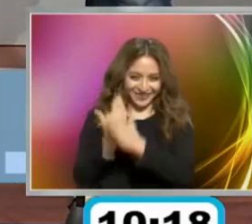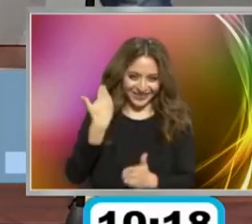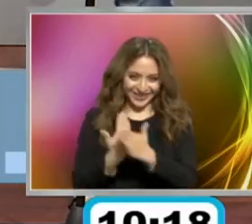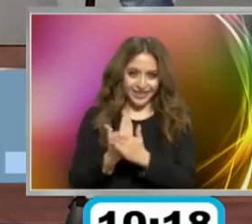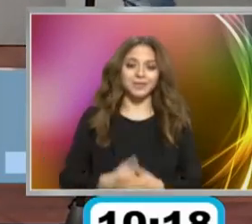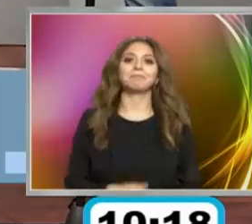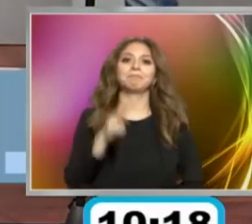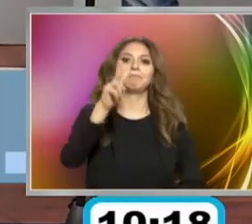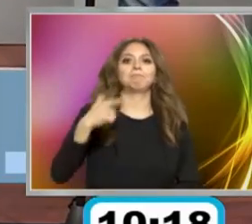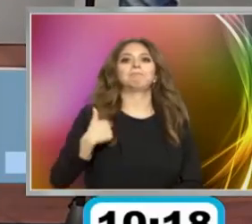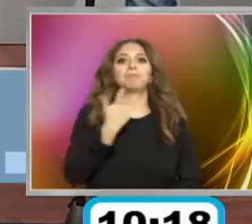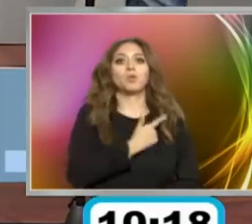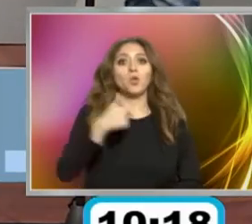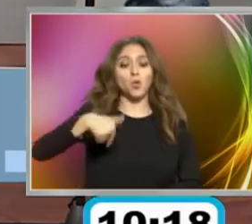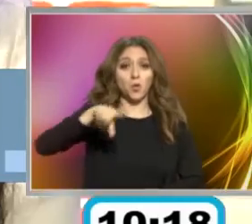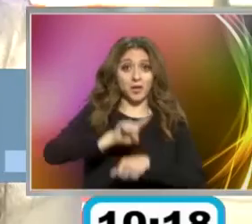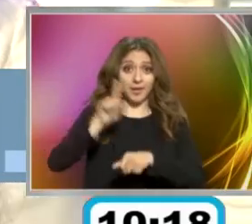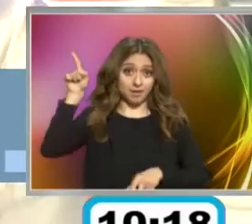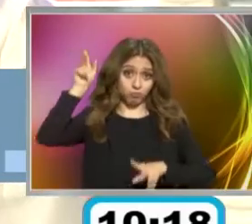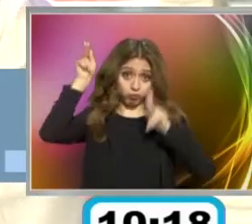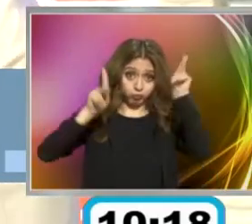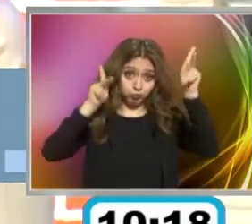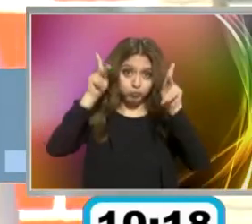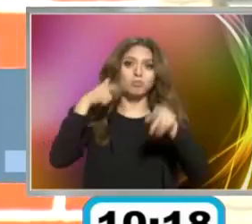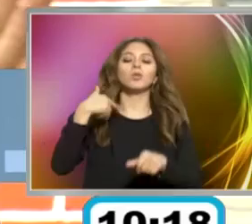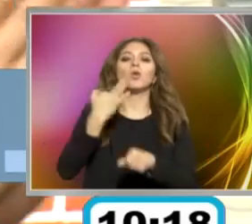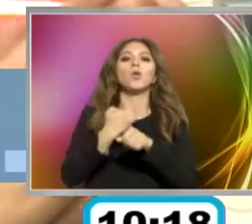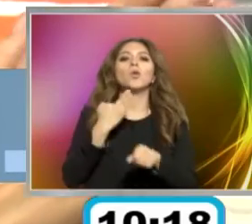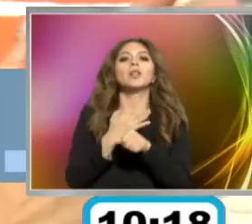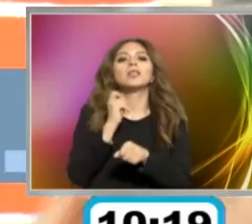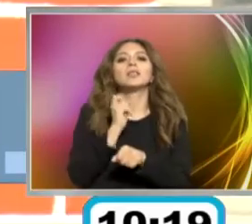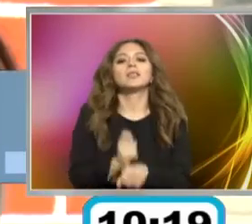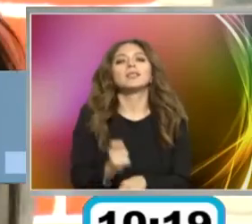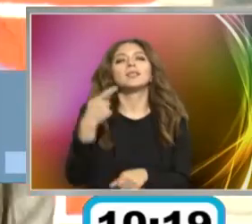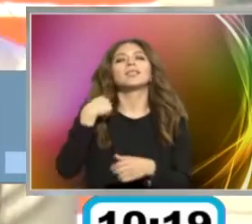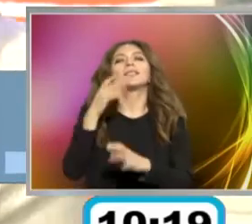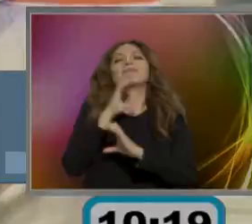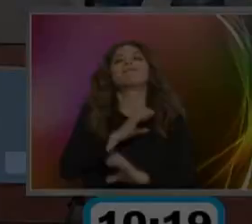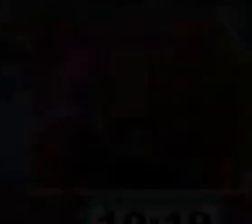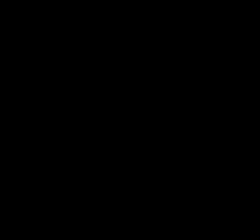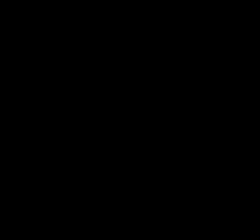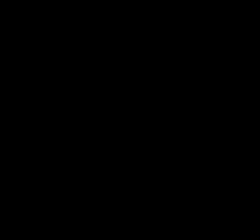Ha sido un gustazo que nos visiten. Nos han dejado un sabor de boca delicioso.